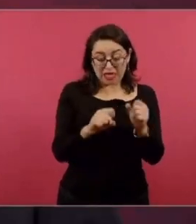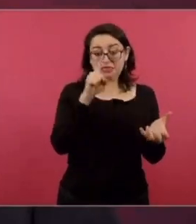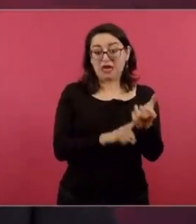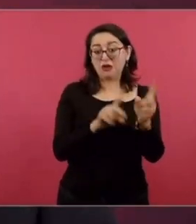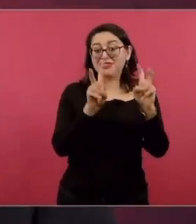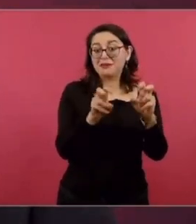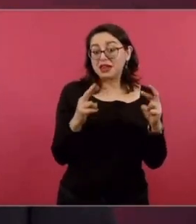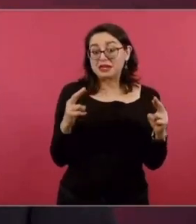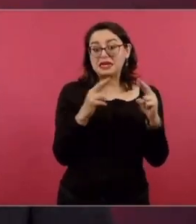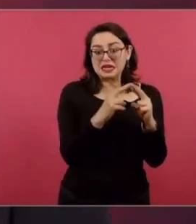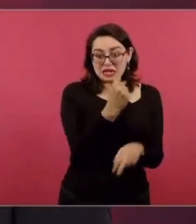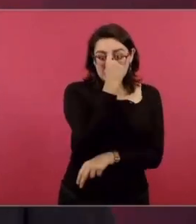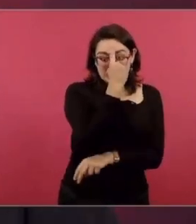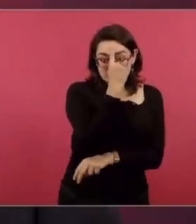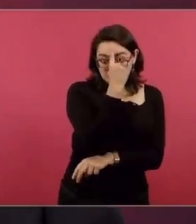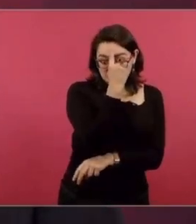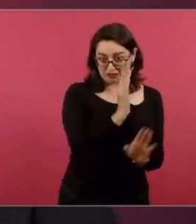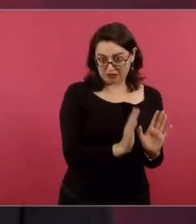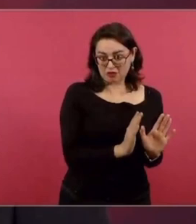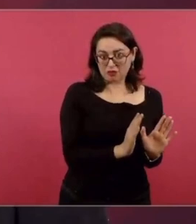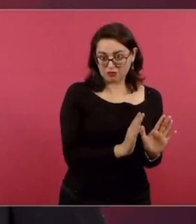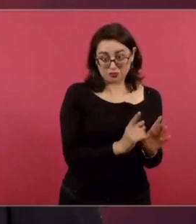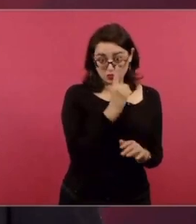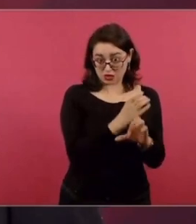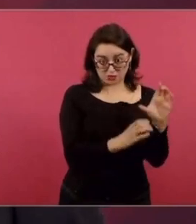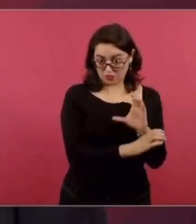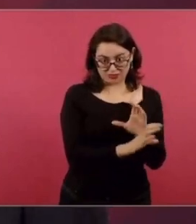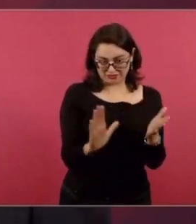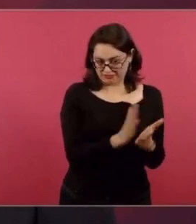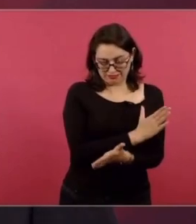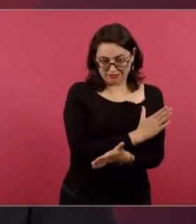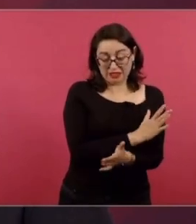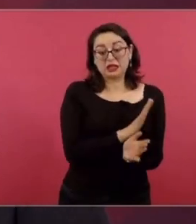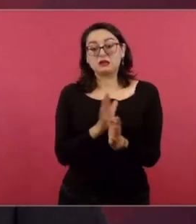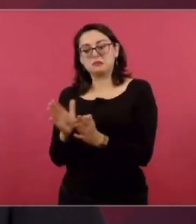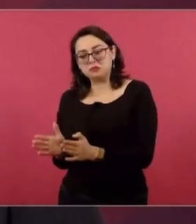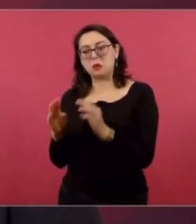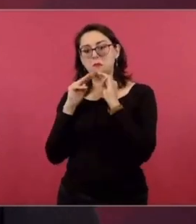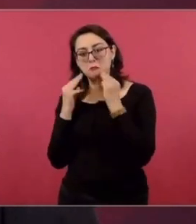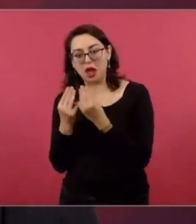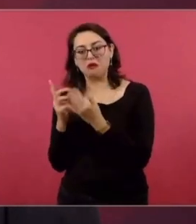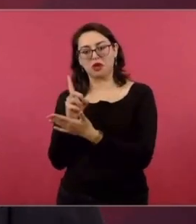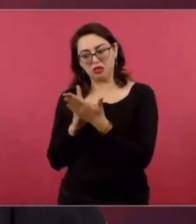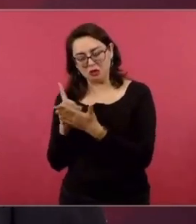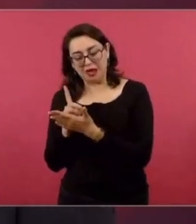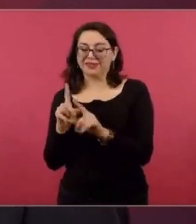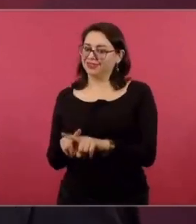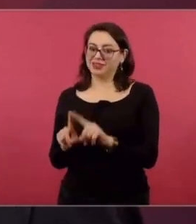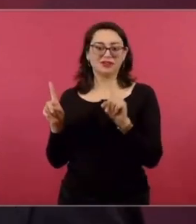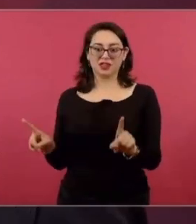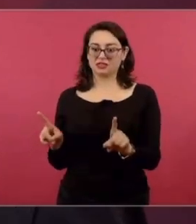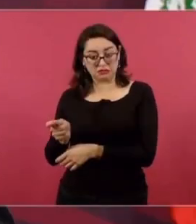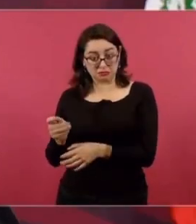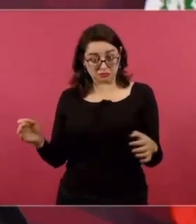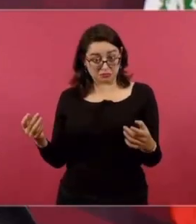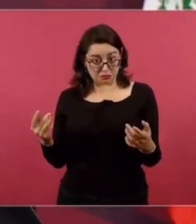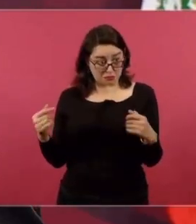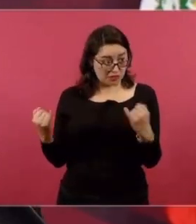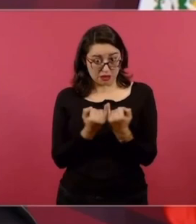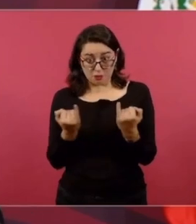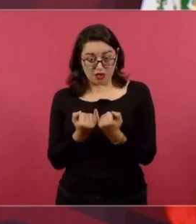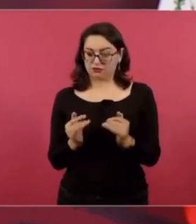este no dar entrada no abrir la puerta para los